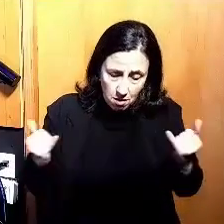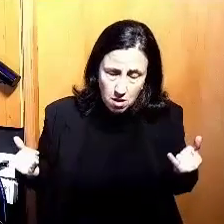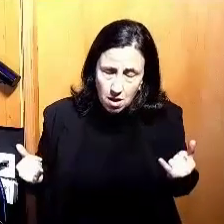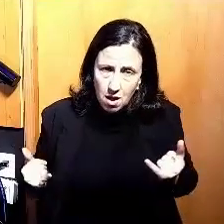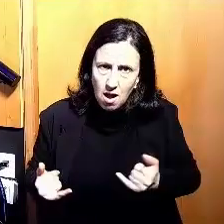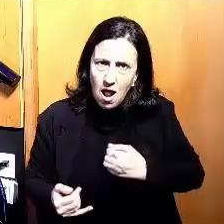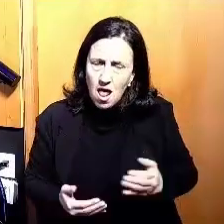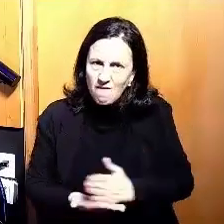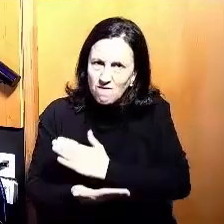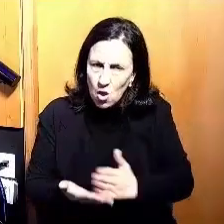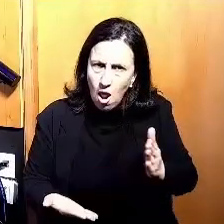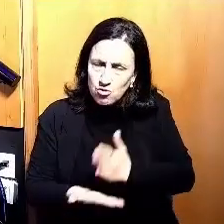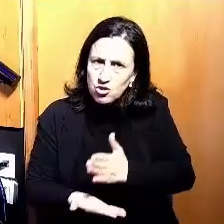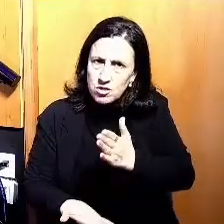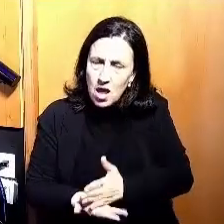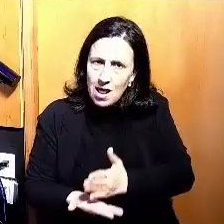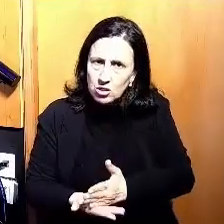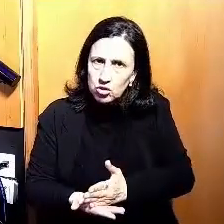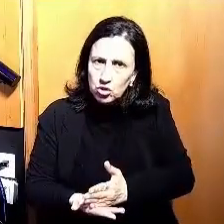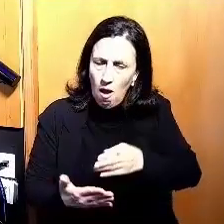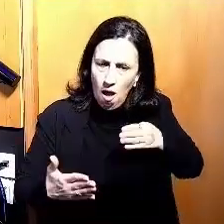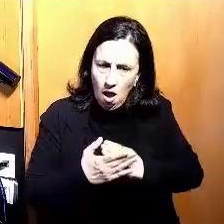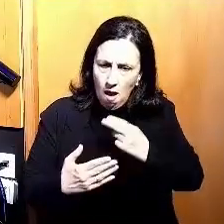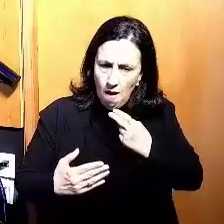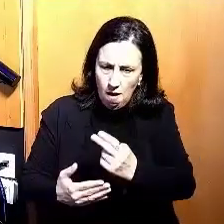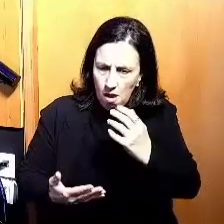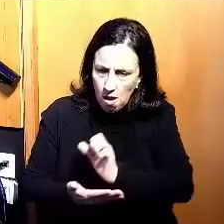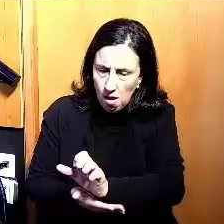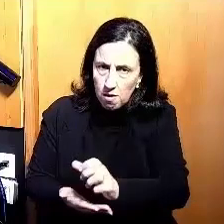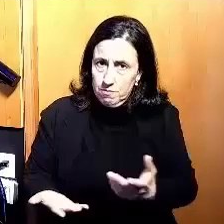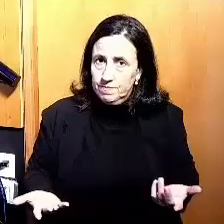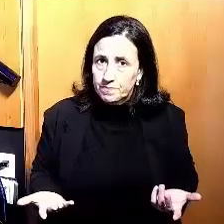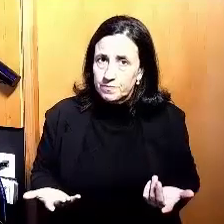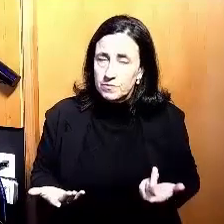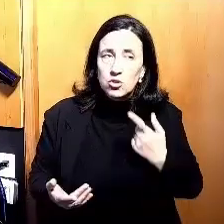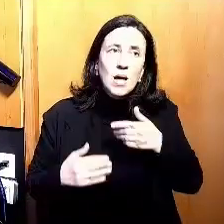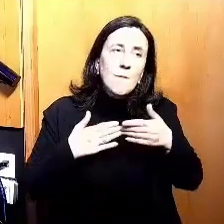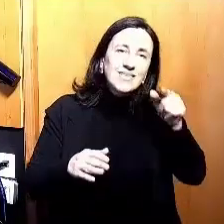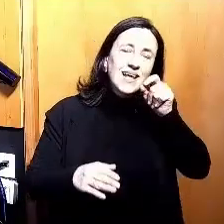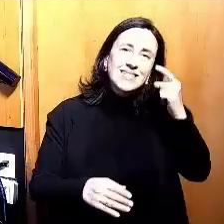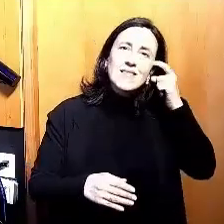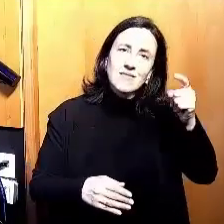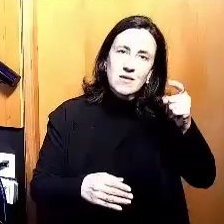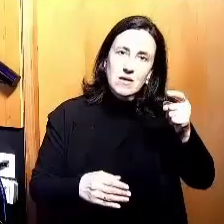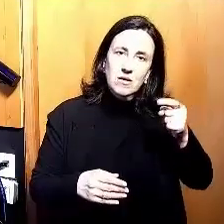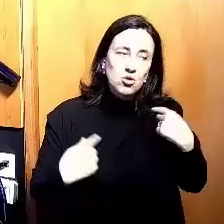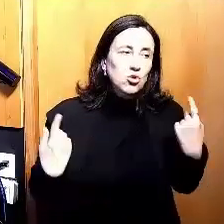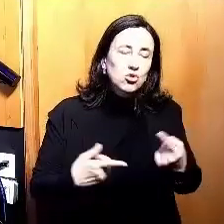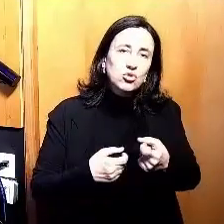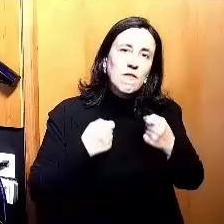derechos humanos allá afuera todavía existe. Entonces, creo yo que partir de esa premisa también nos va